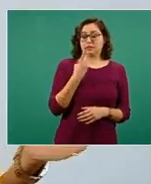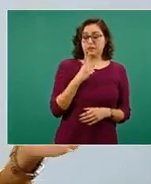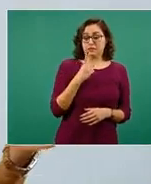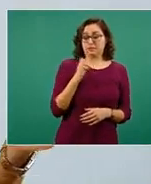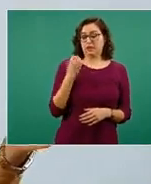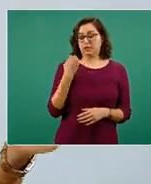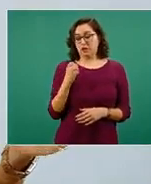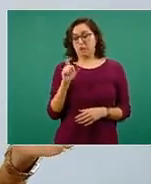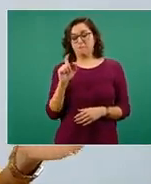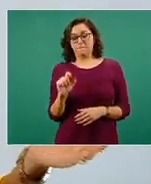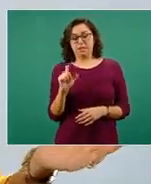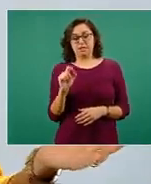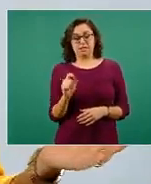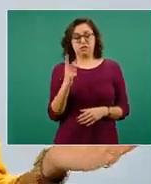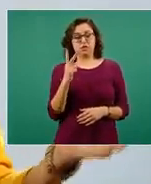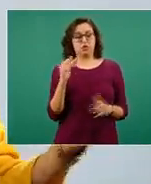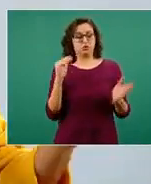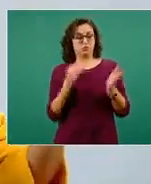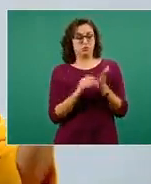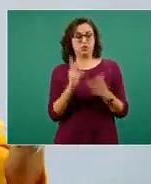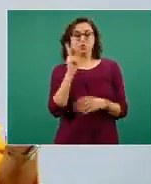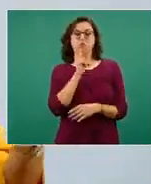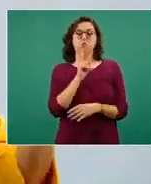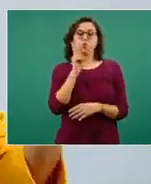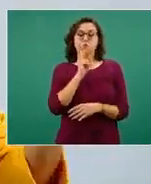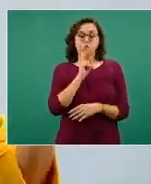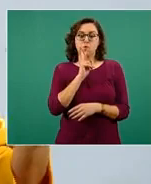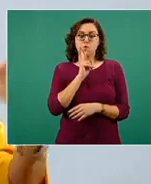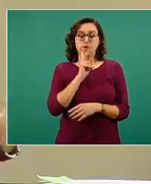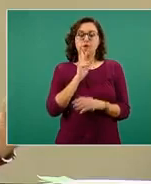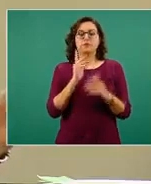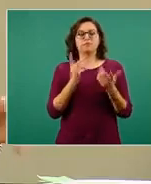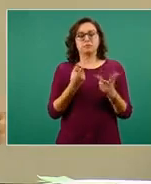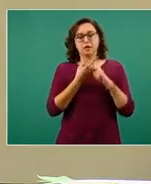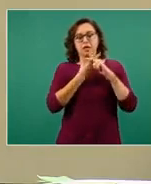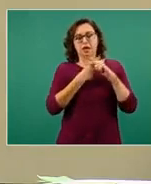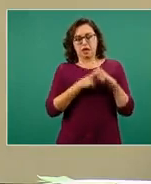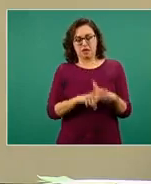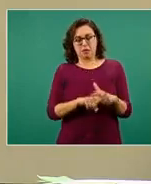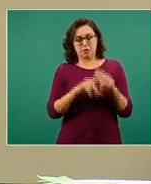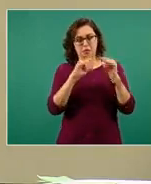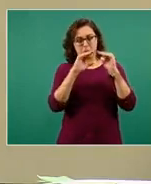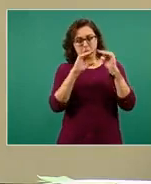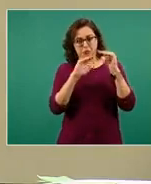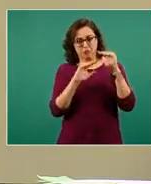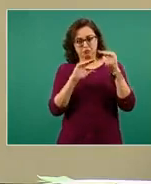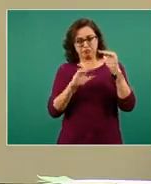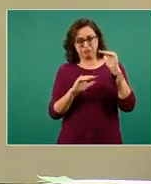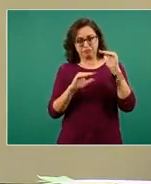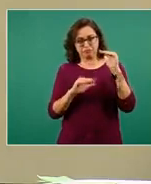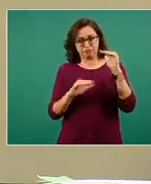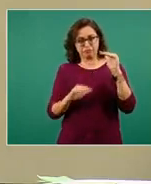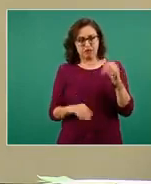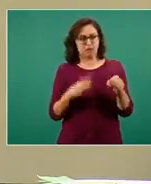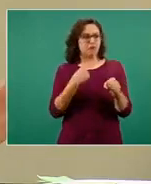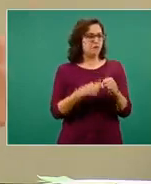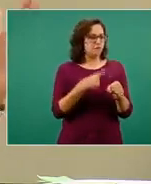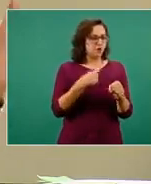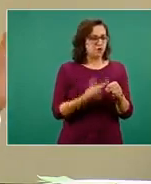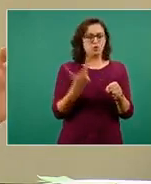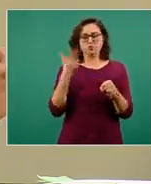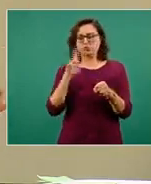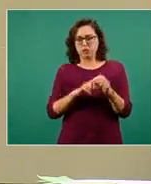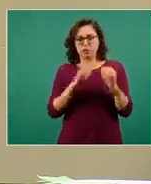sobre 22,000 pruebas. A partir de que empezó el descenso de los casos activos, de la